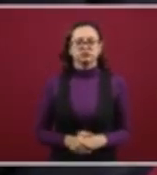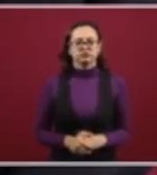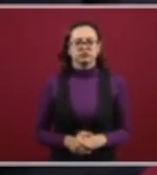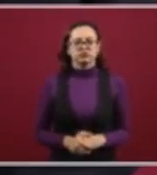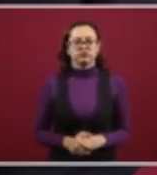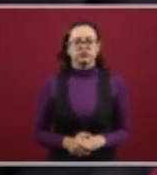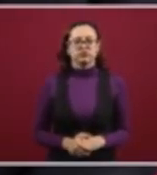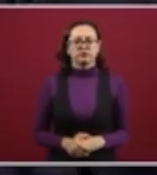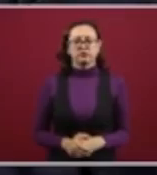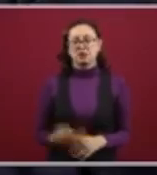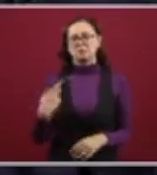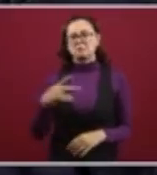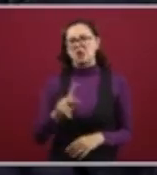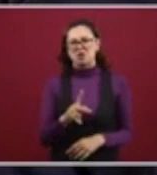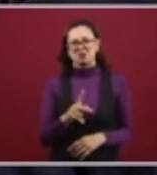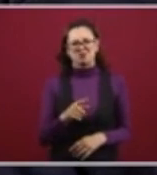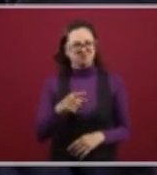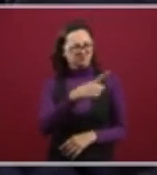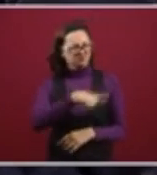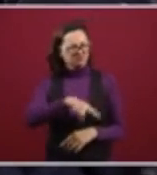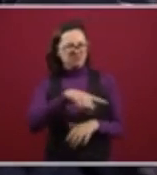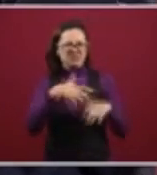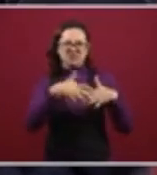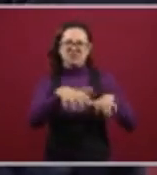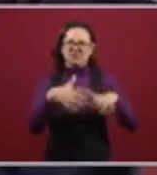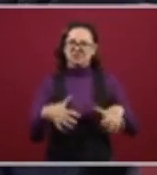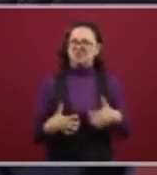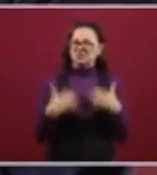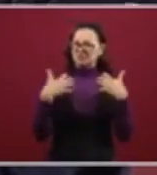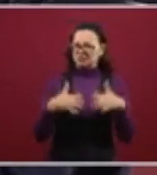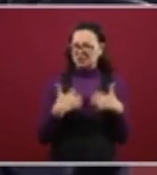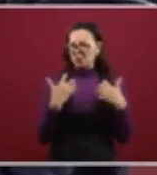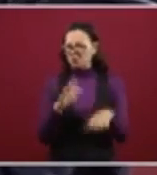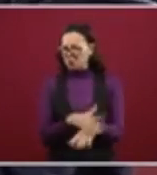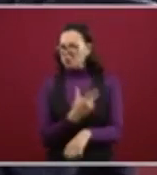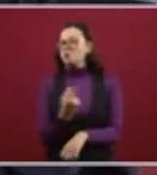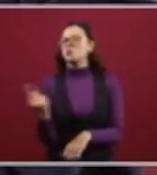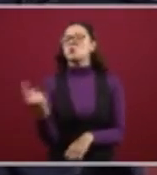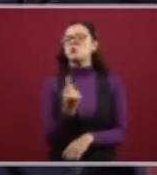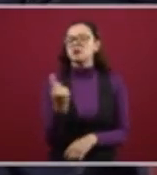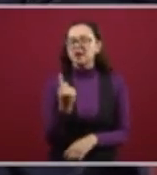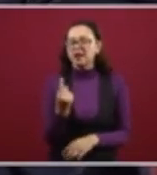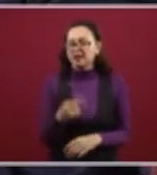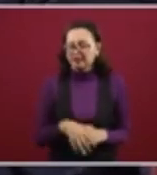¿Qué es lo que sucede? Que no están conformes